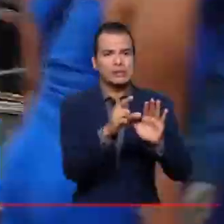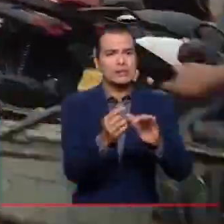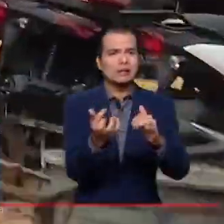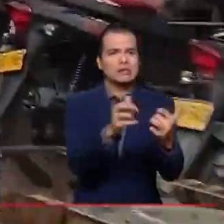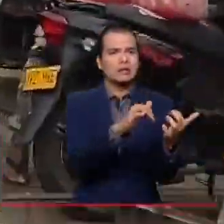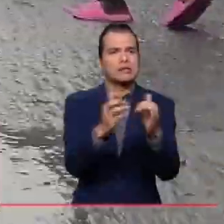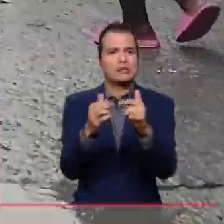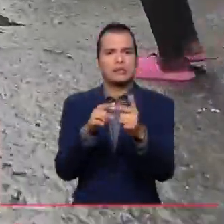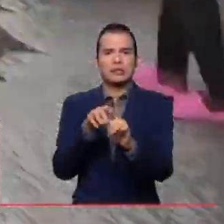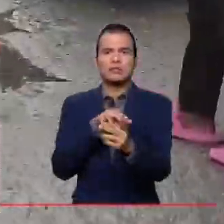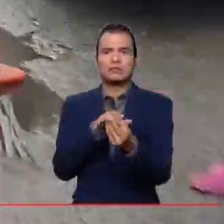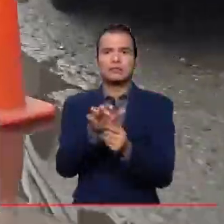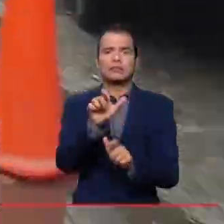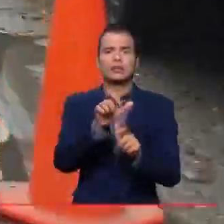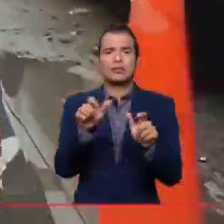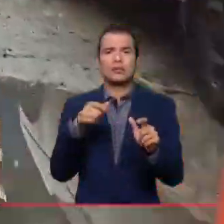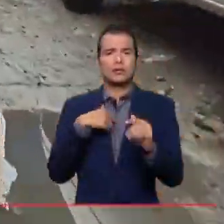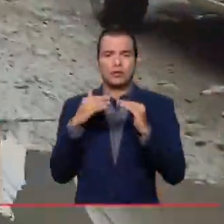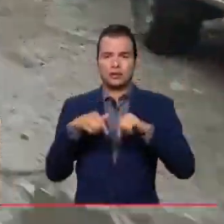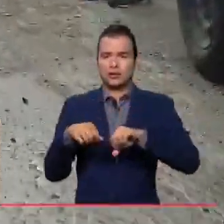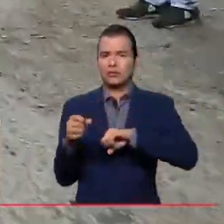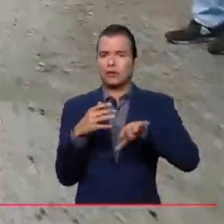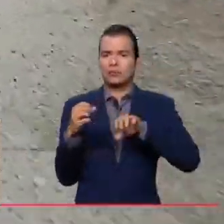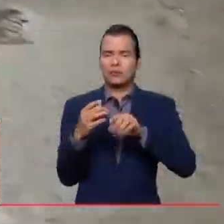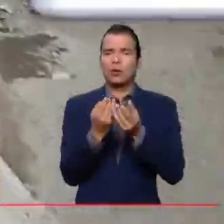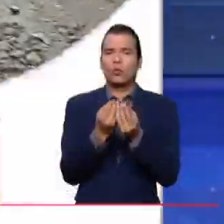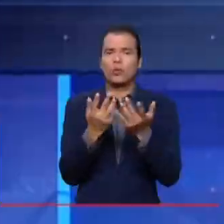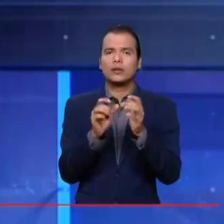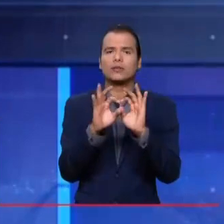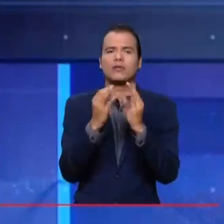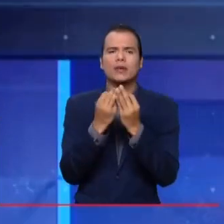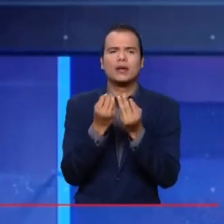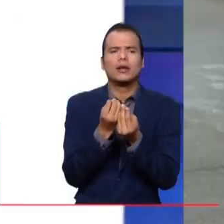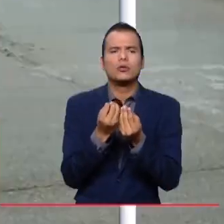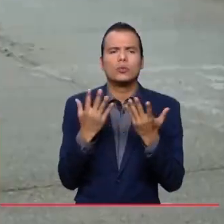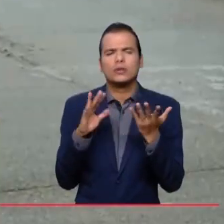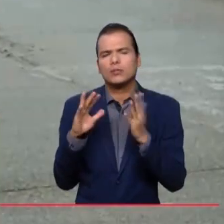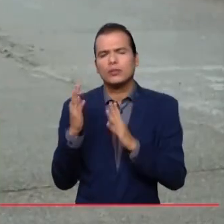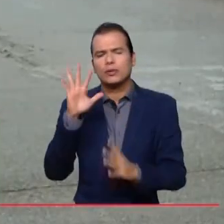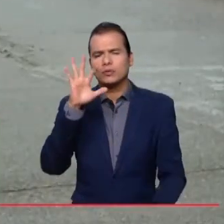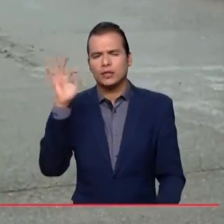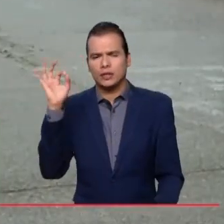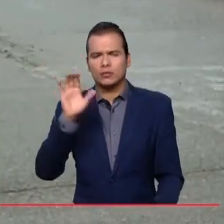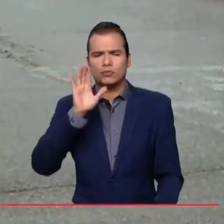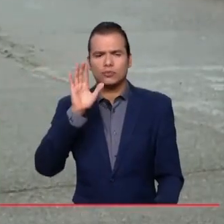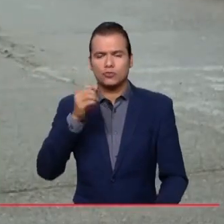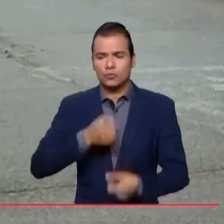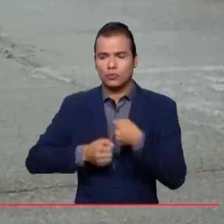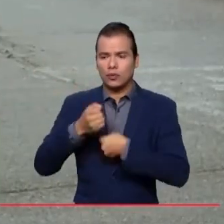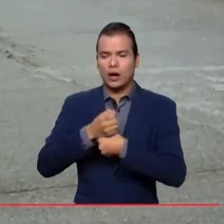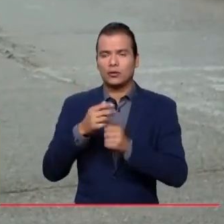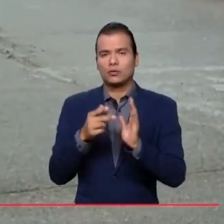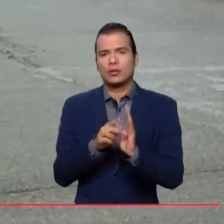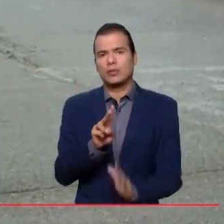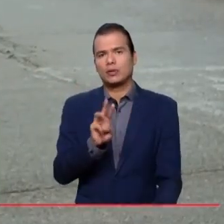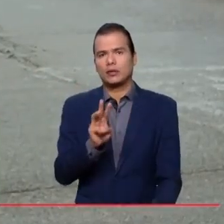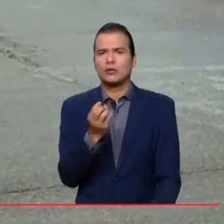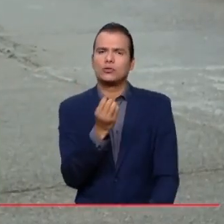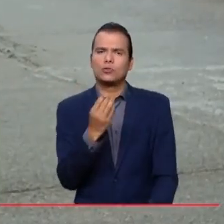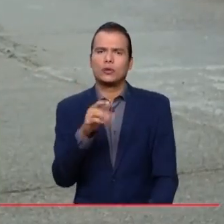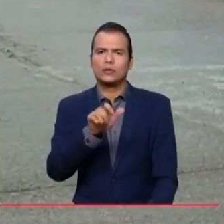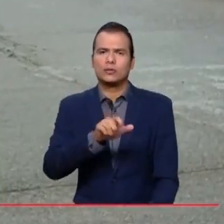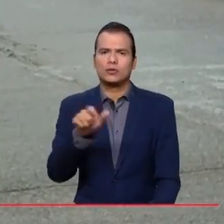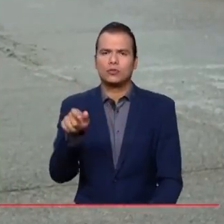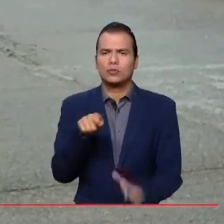barrios, generando desplazamiento interno de por lo menos 500 familias. El año anterior se registraron cerca